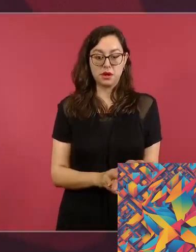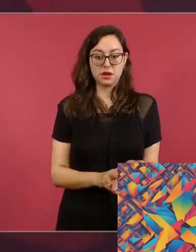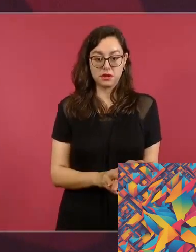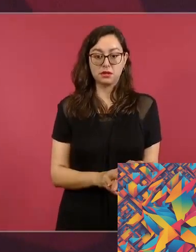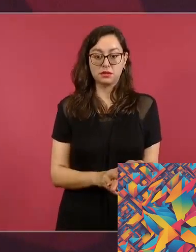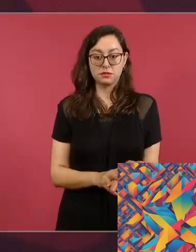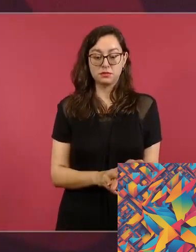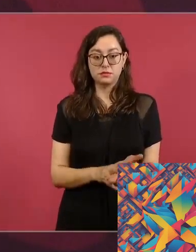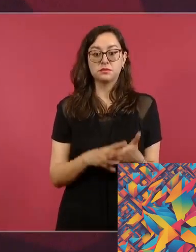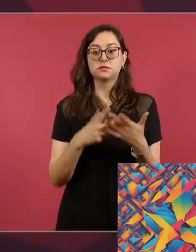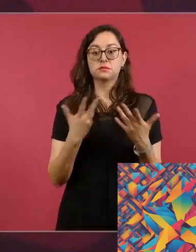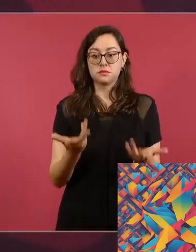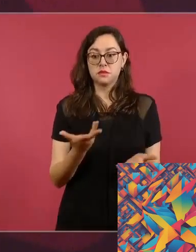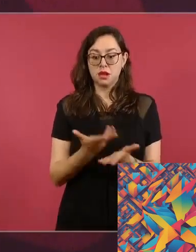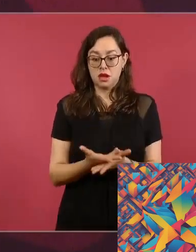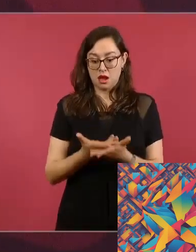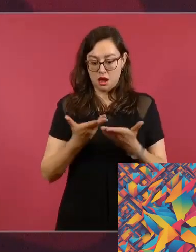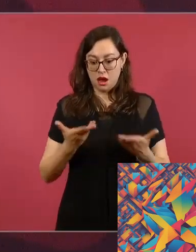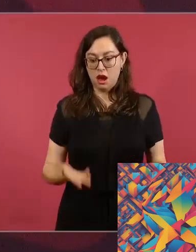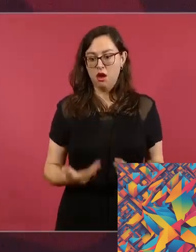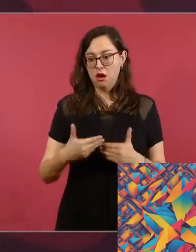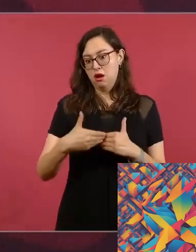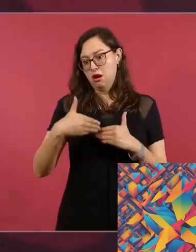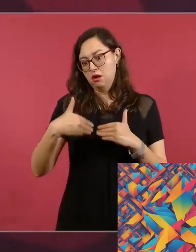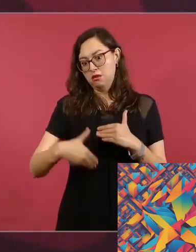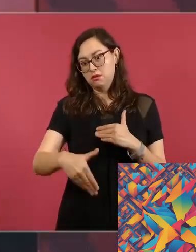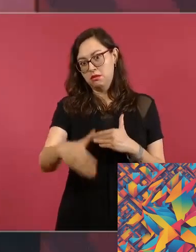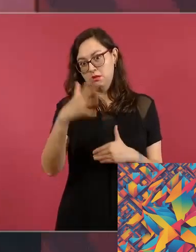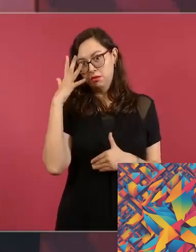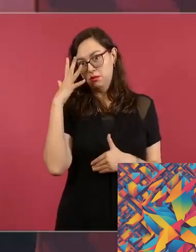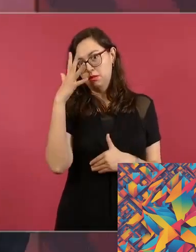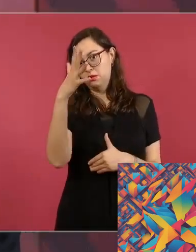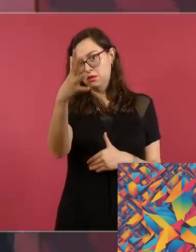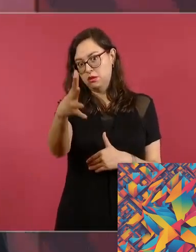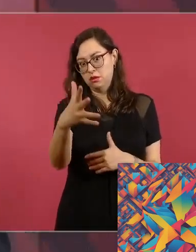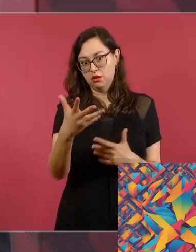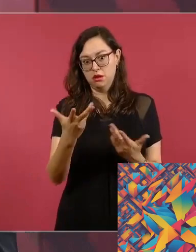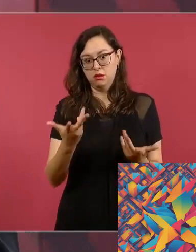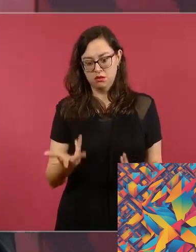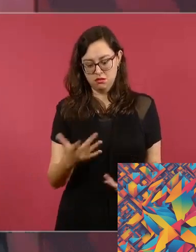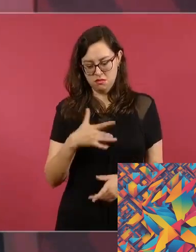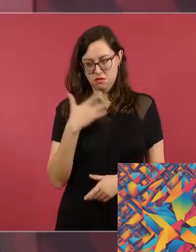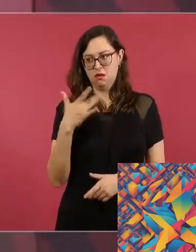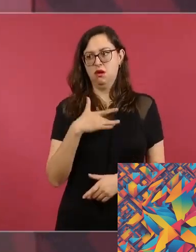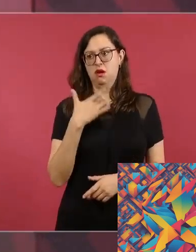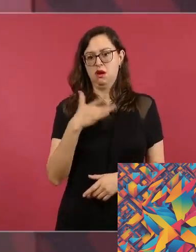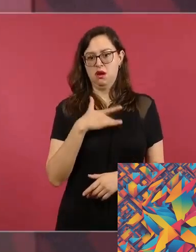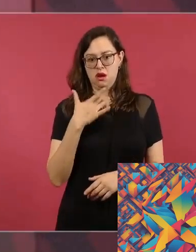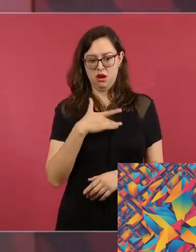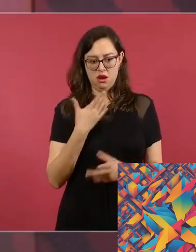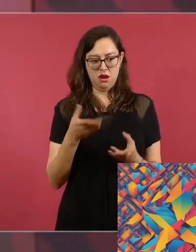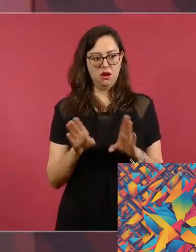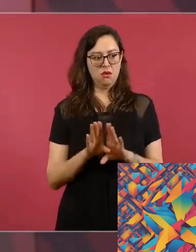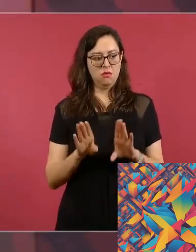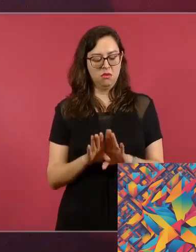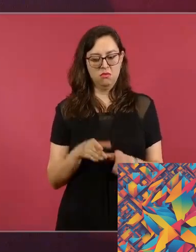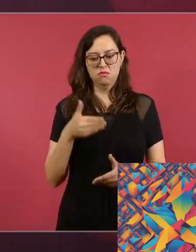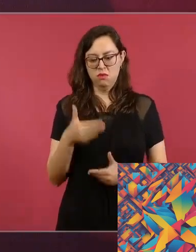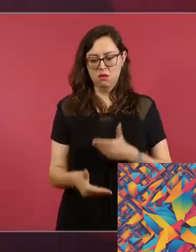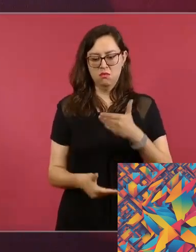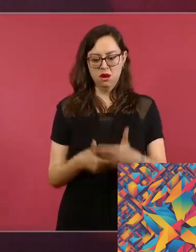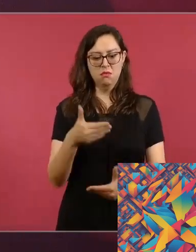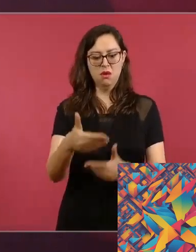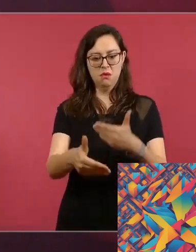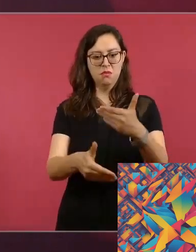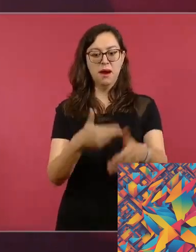de abrazos, no balazos, enfocándose en la reducción de homicidios dolosos y la atención a las causas fundamentales de la violencia, como la